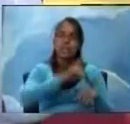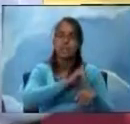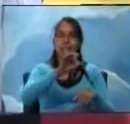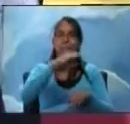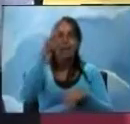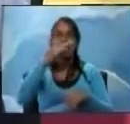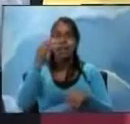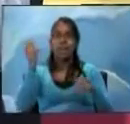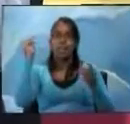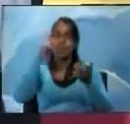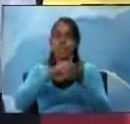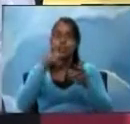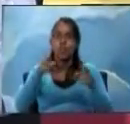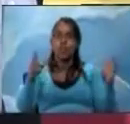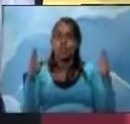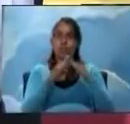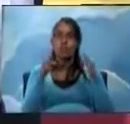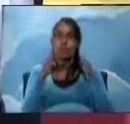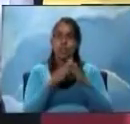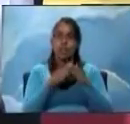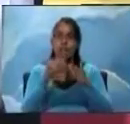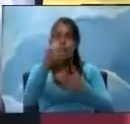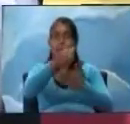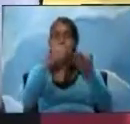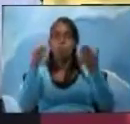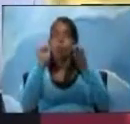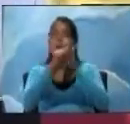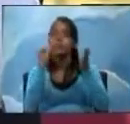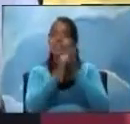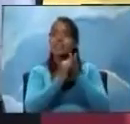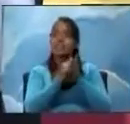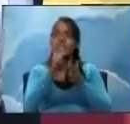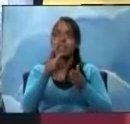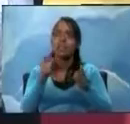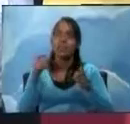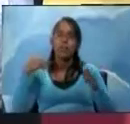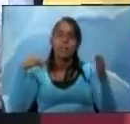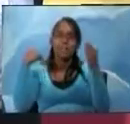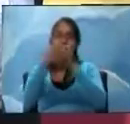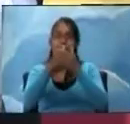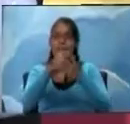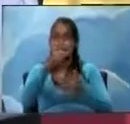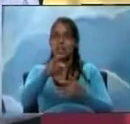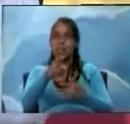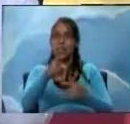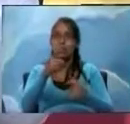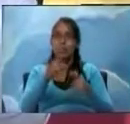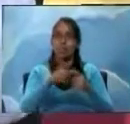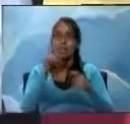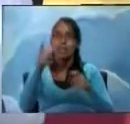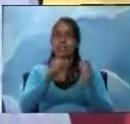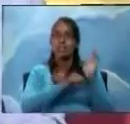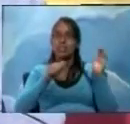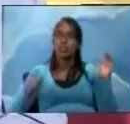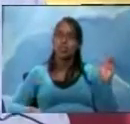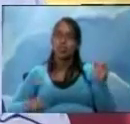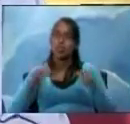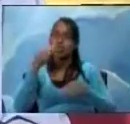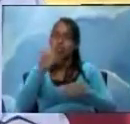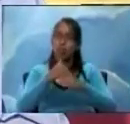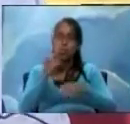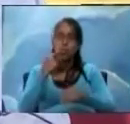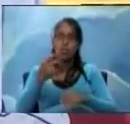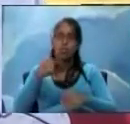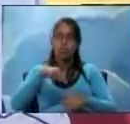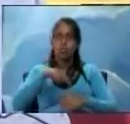6 de la tarde llegué yo a tu casa, a la puerta de tu casa, y me trancaste la puerta. El Señor, como dijo nuestro